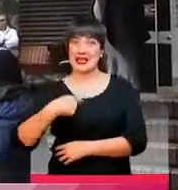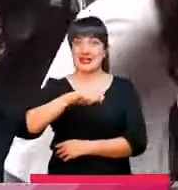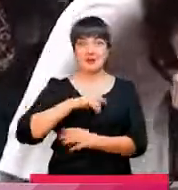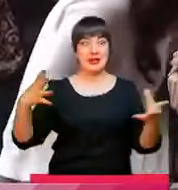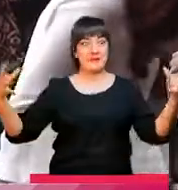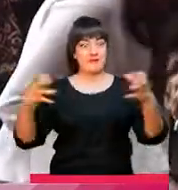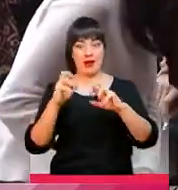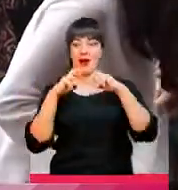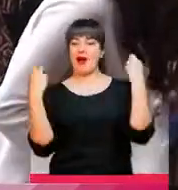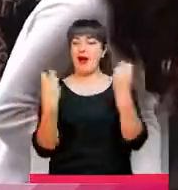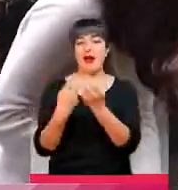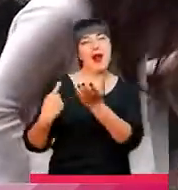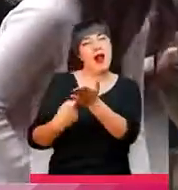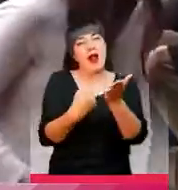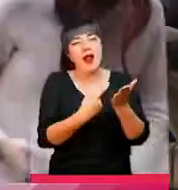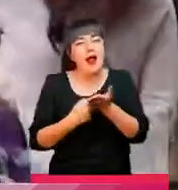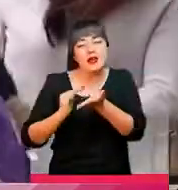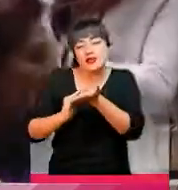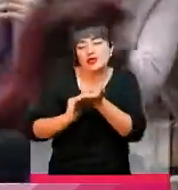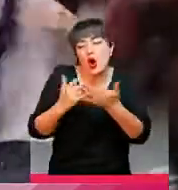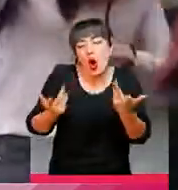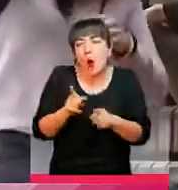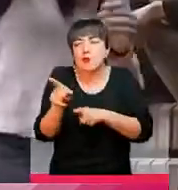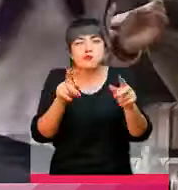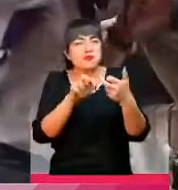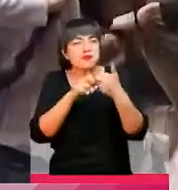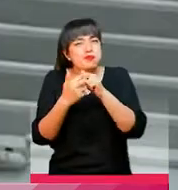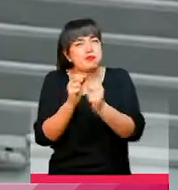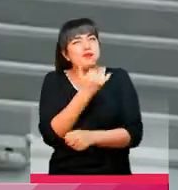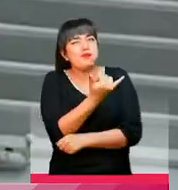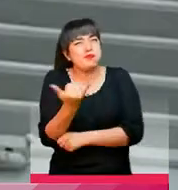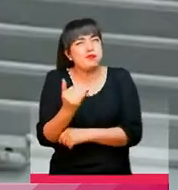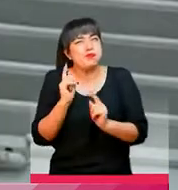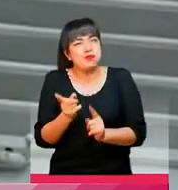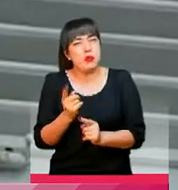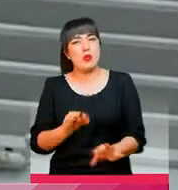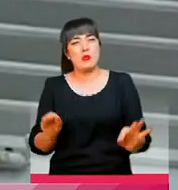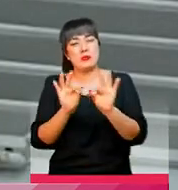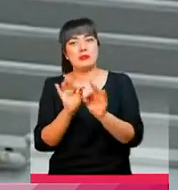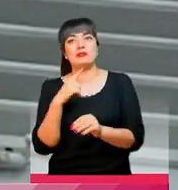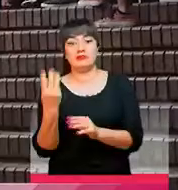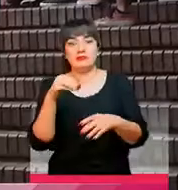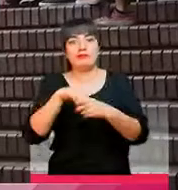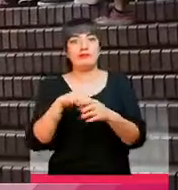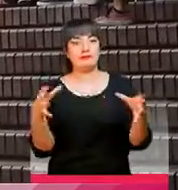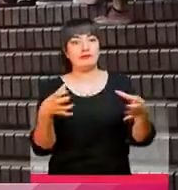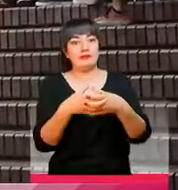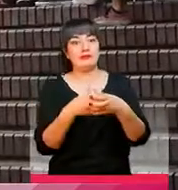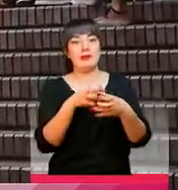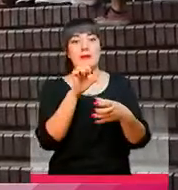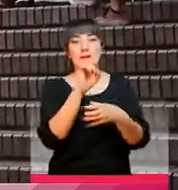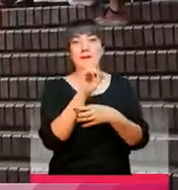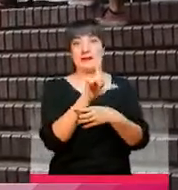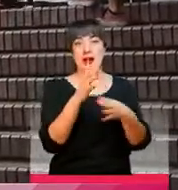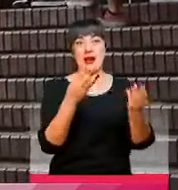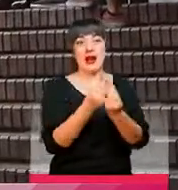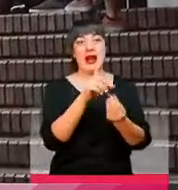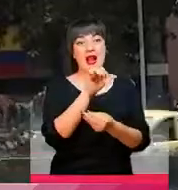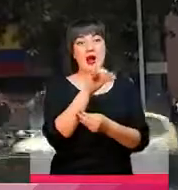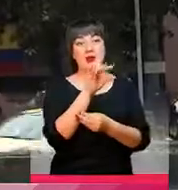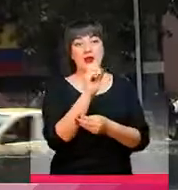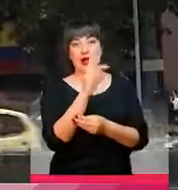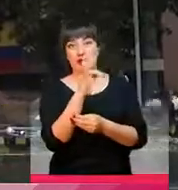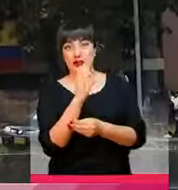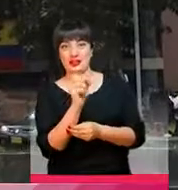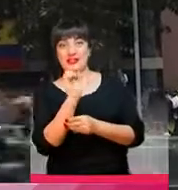quienes buscarán soluciones a esas problemáticas contenidas en la encíclica papal Laudato Si y la Agenda de